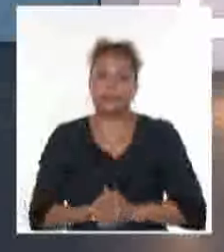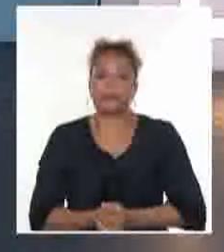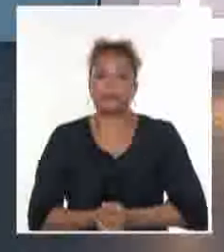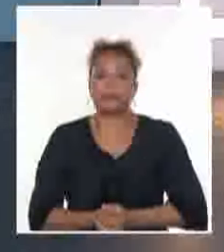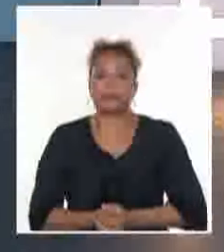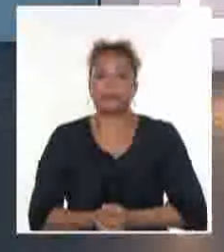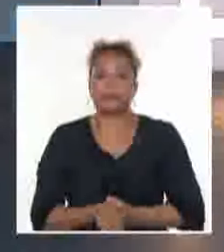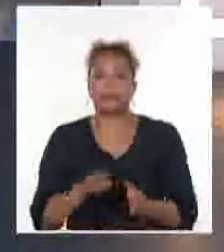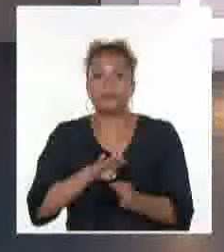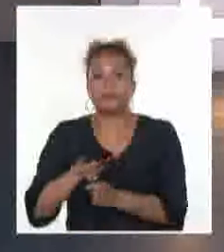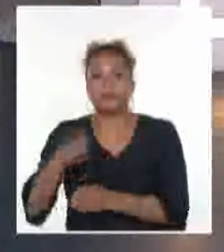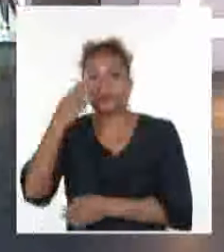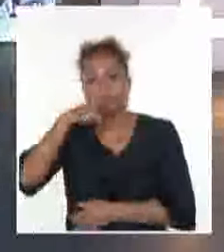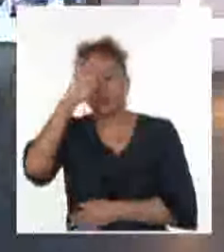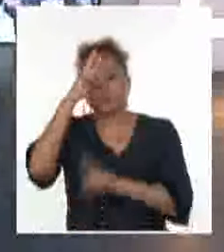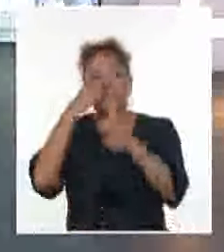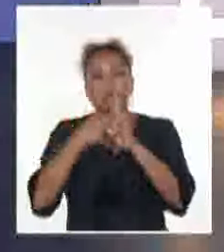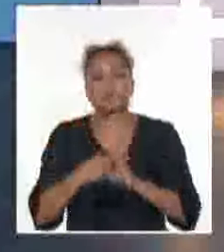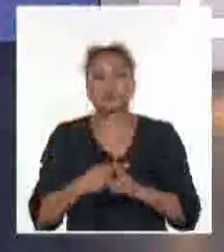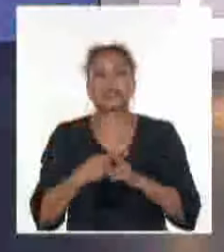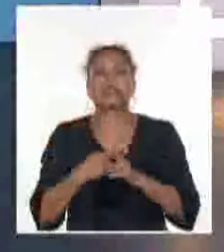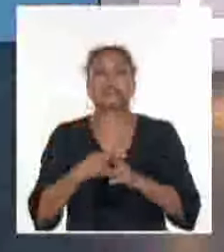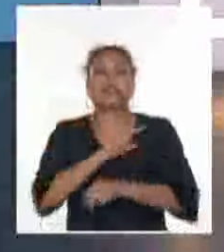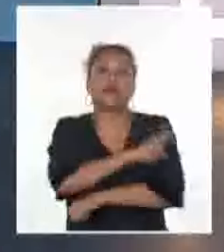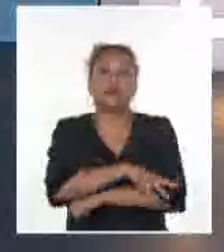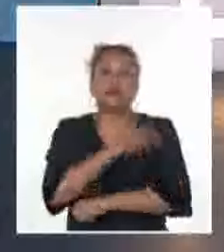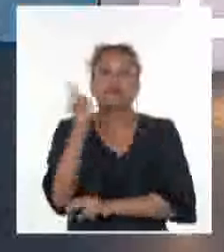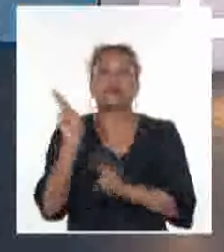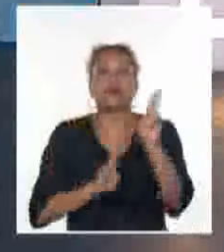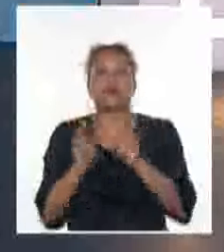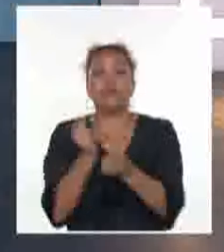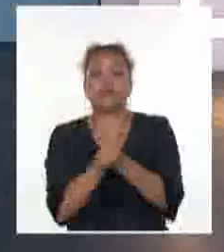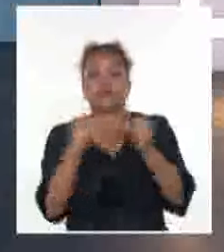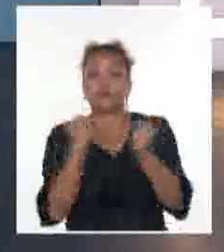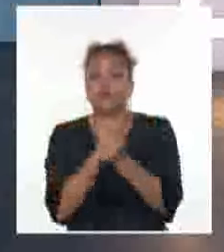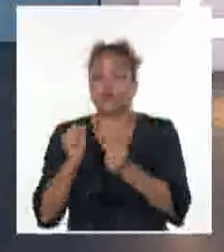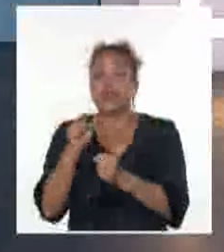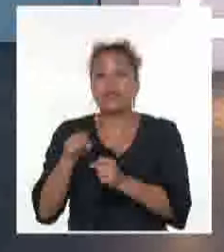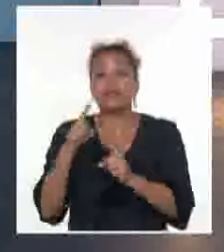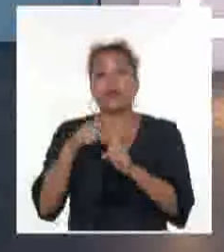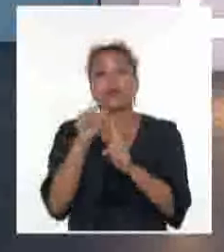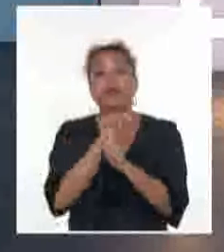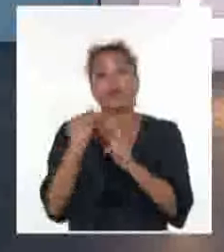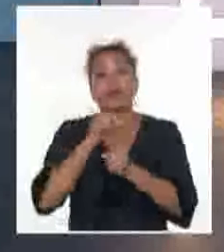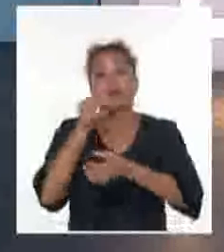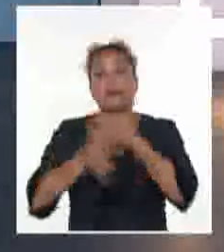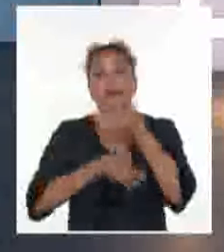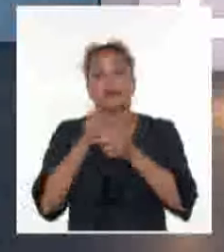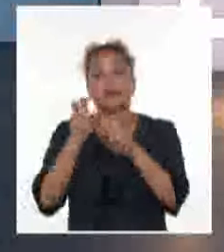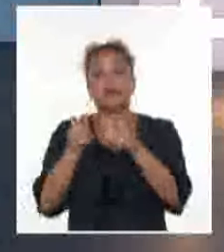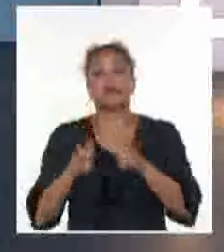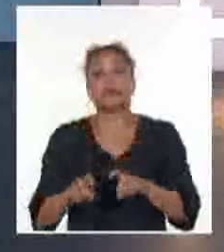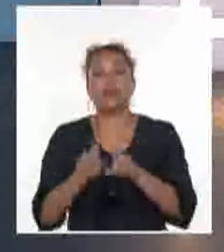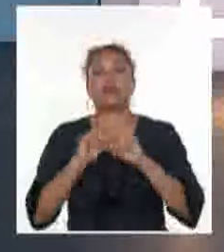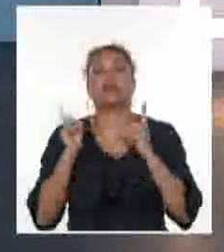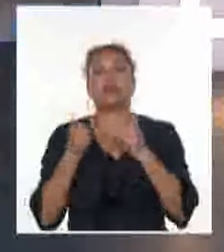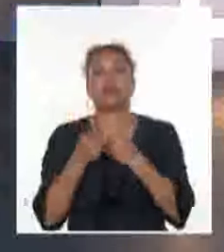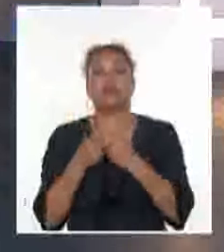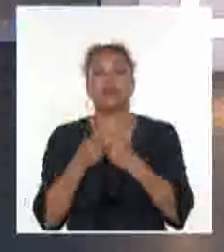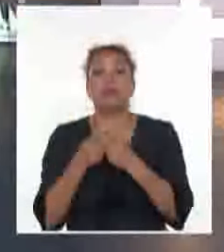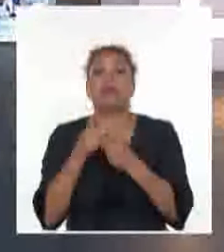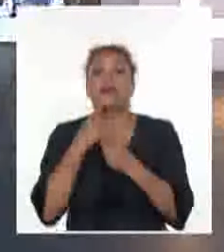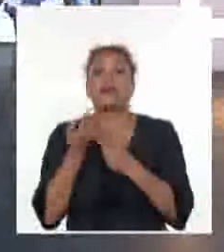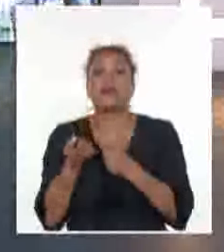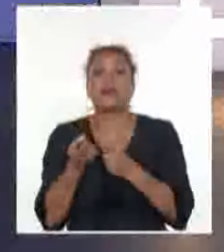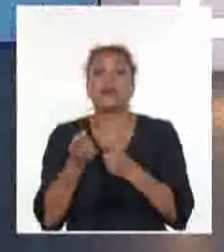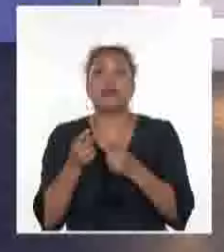Cuba en la espuria lista estadounidense de países patrocinadores del terrorismo fue uno de los temas mencionados en la reciente Asamblea General de la Organización de Estados